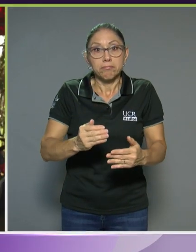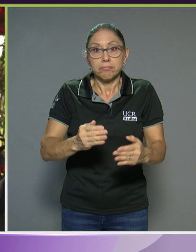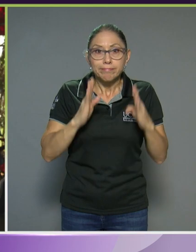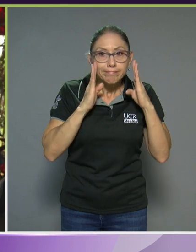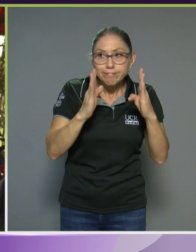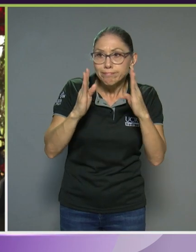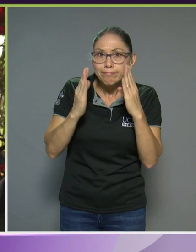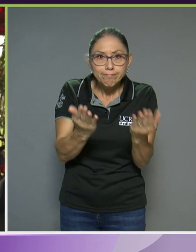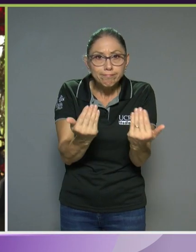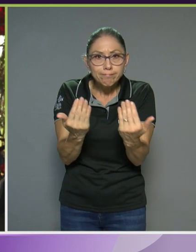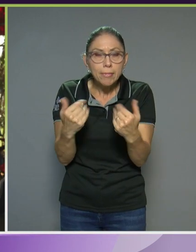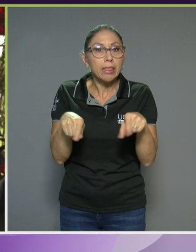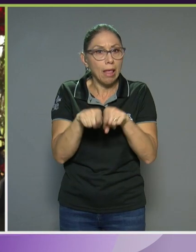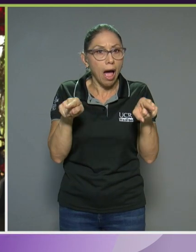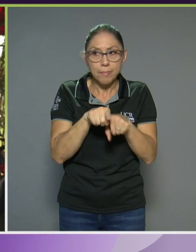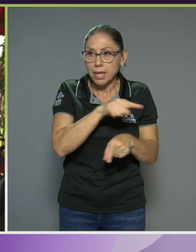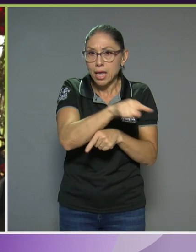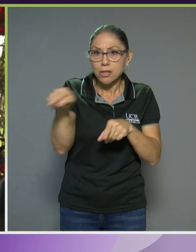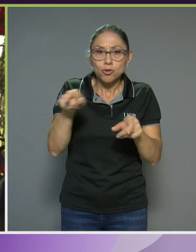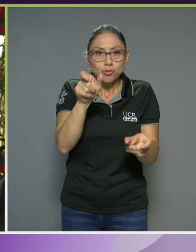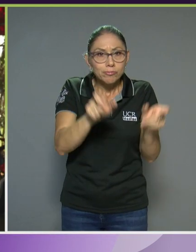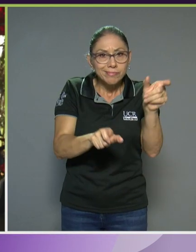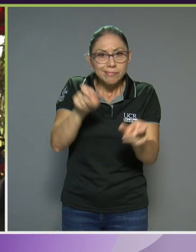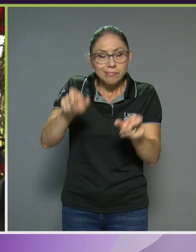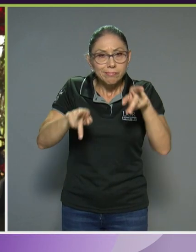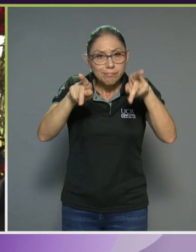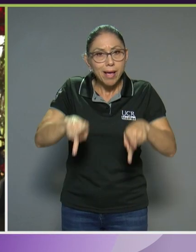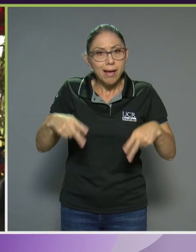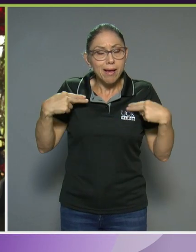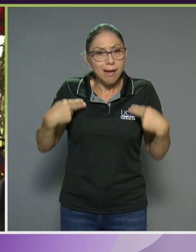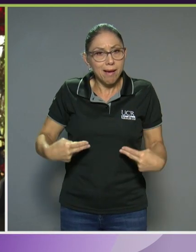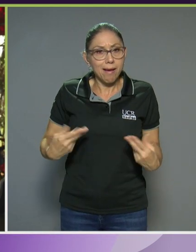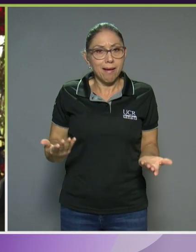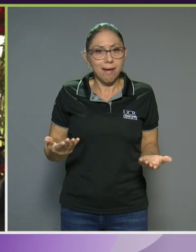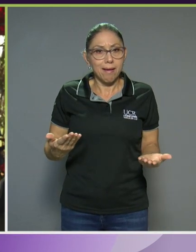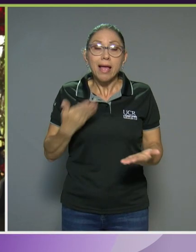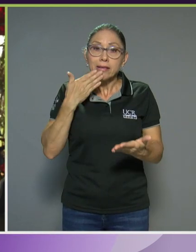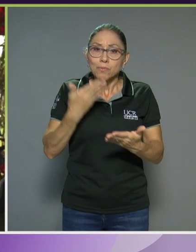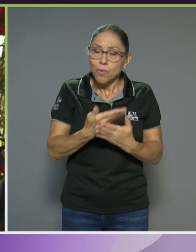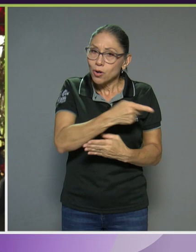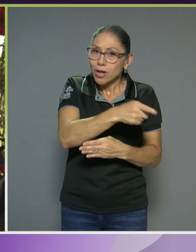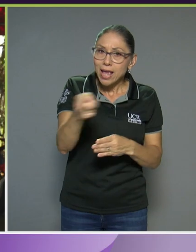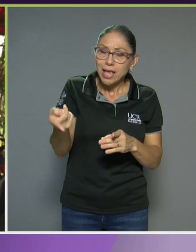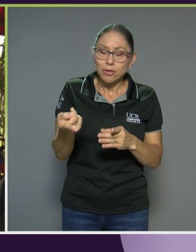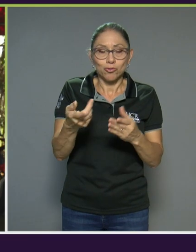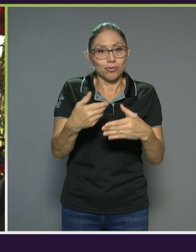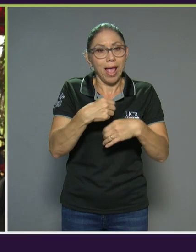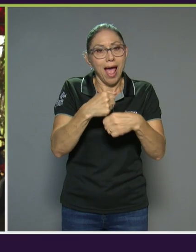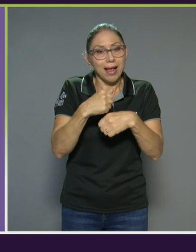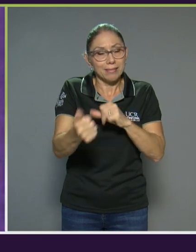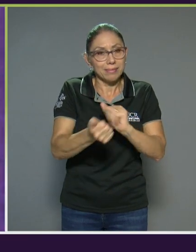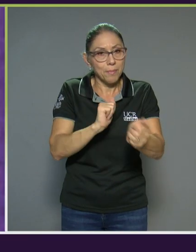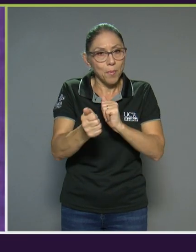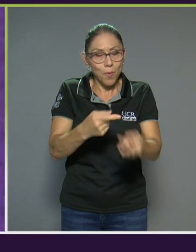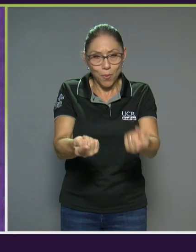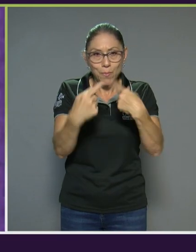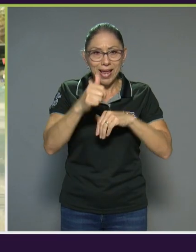porque también son seres humanos, ¿verdad? Y es bueno que, de ahí sí, que practiquen este deporte y vengan a competir.